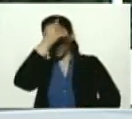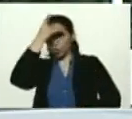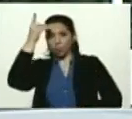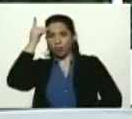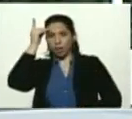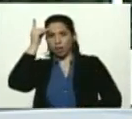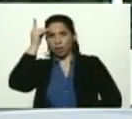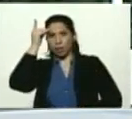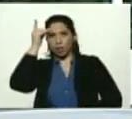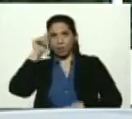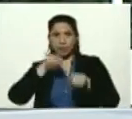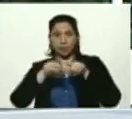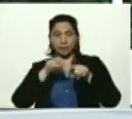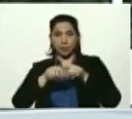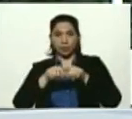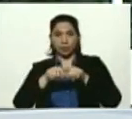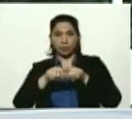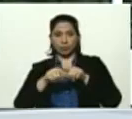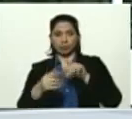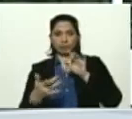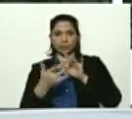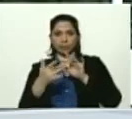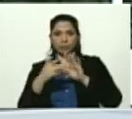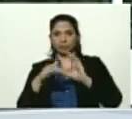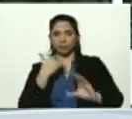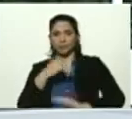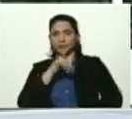que es chismoso y me mantiene bien informado.